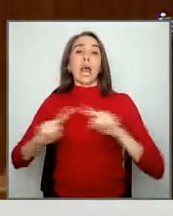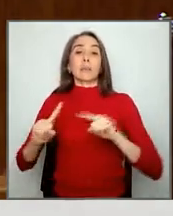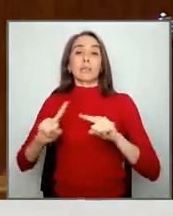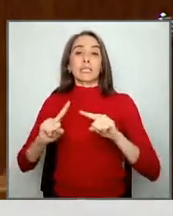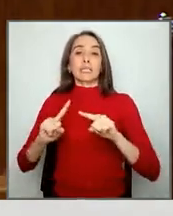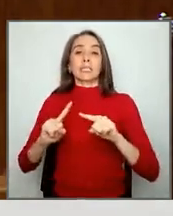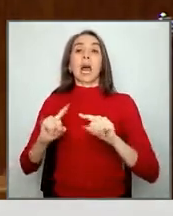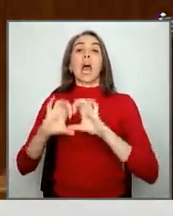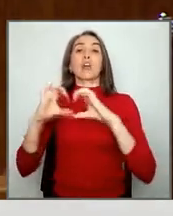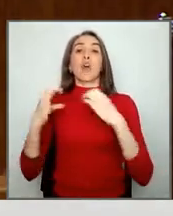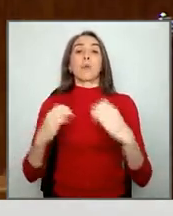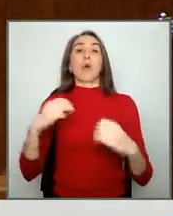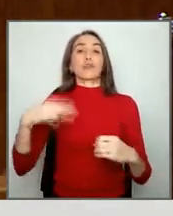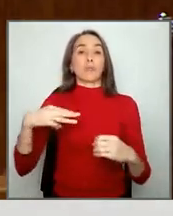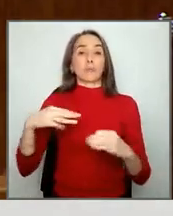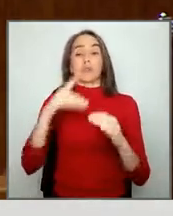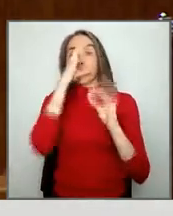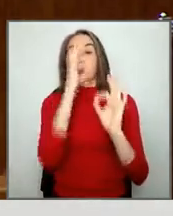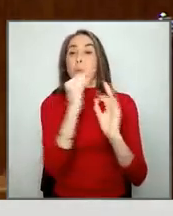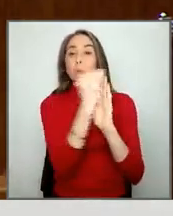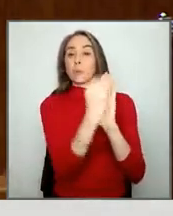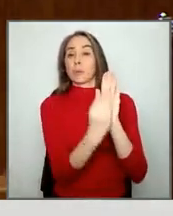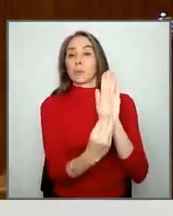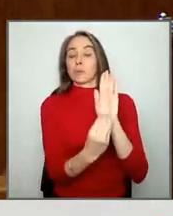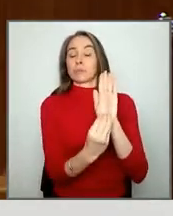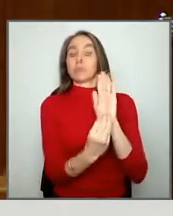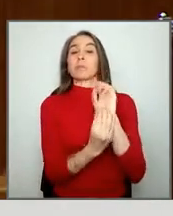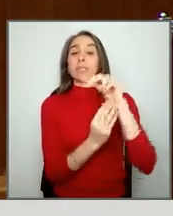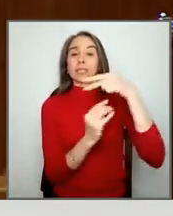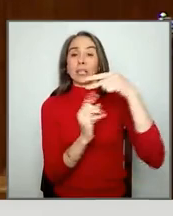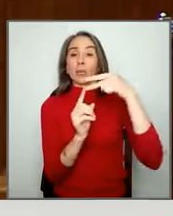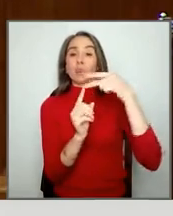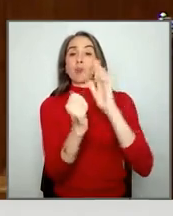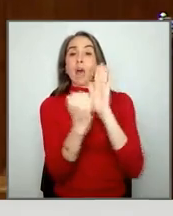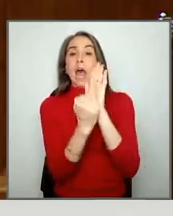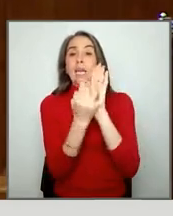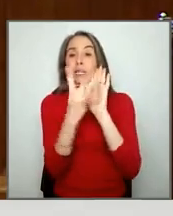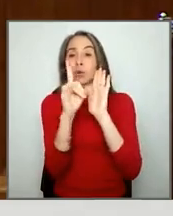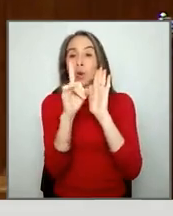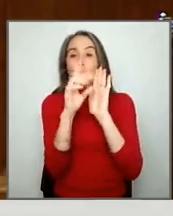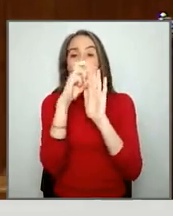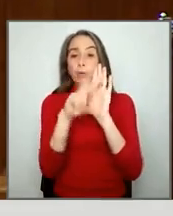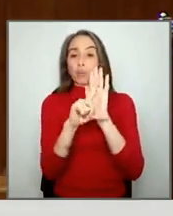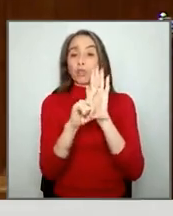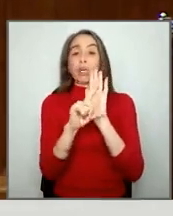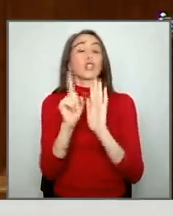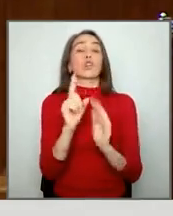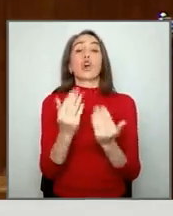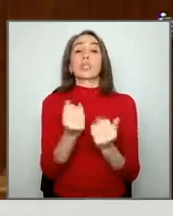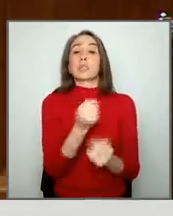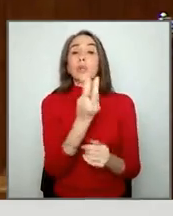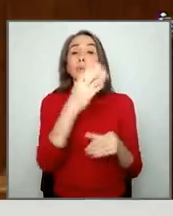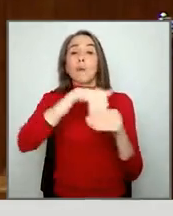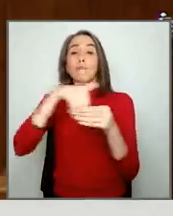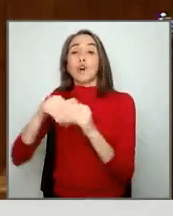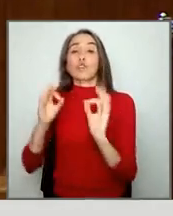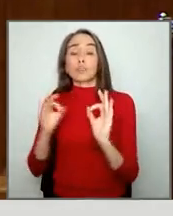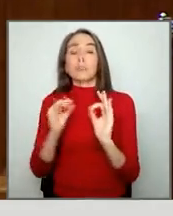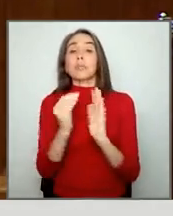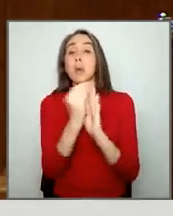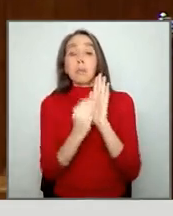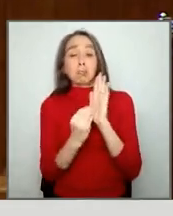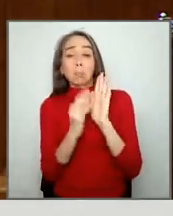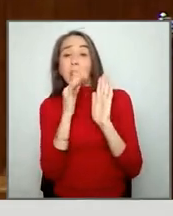municipal 2 el artículo único no tiene carácter de quorum especial ni contiene normas que